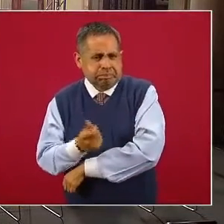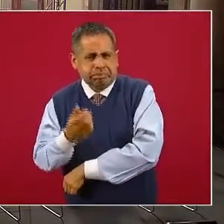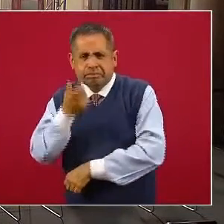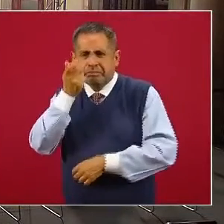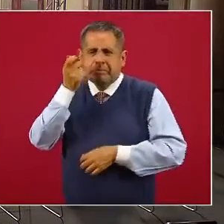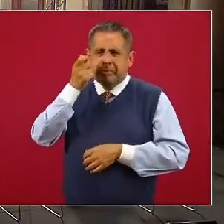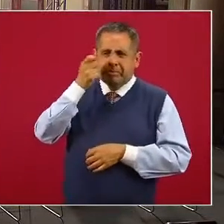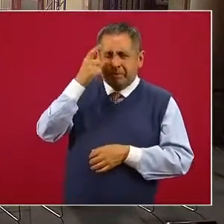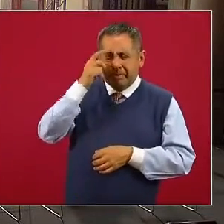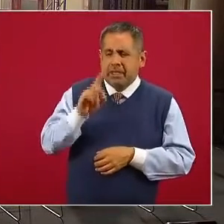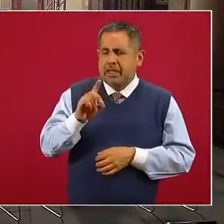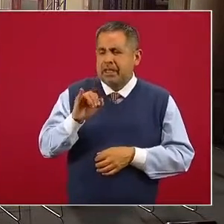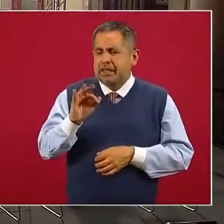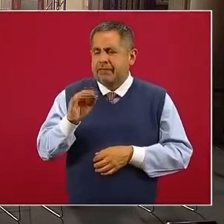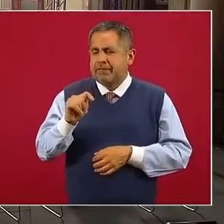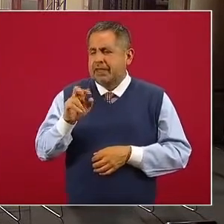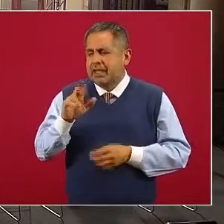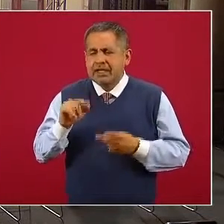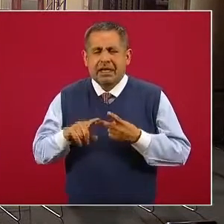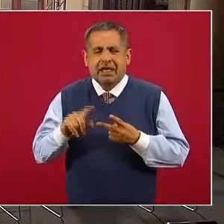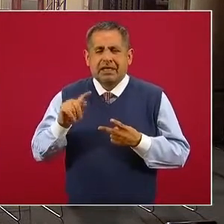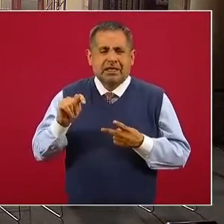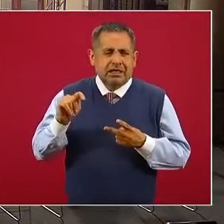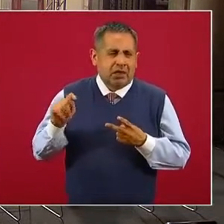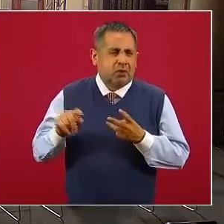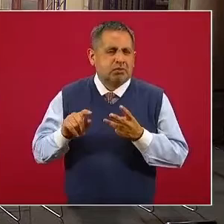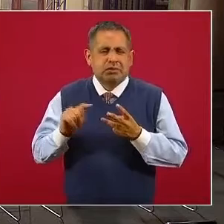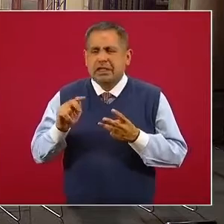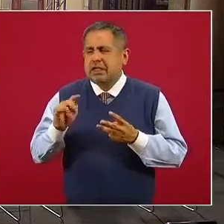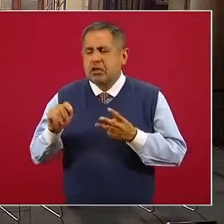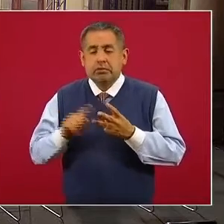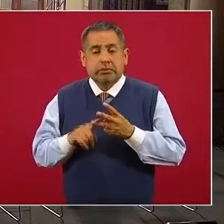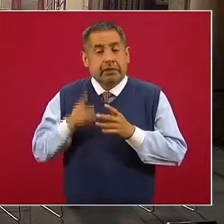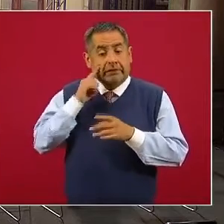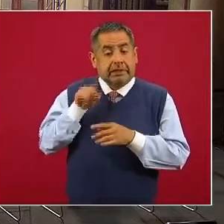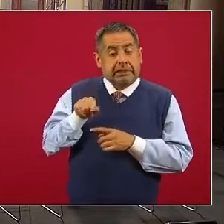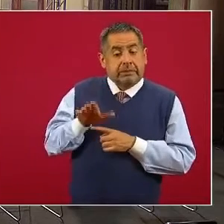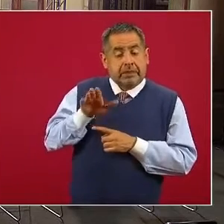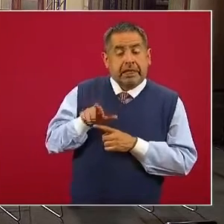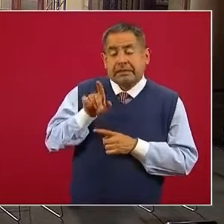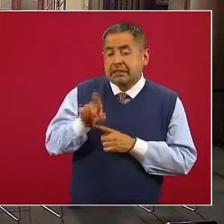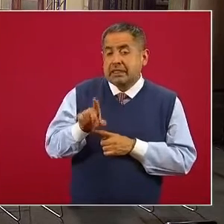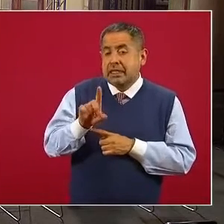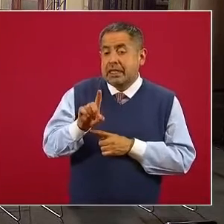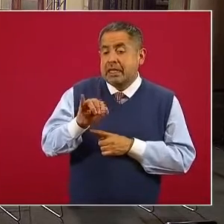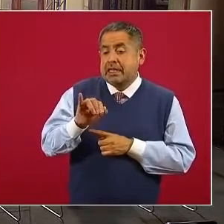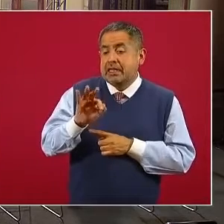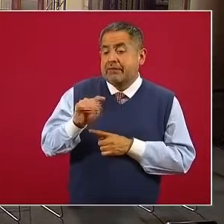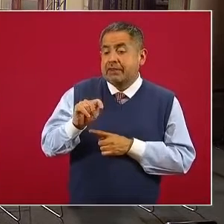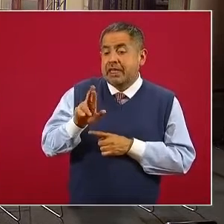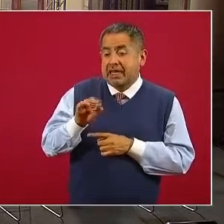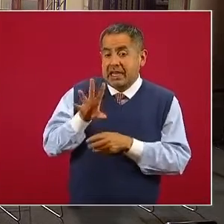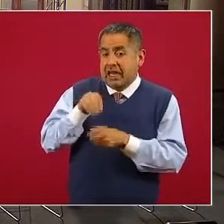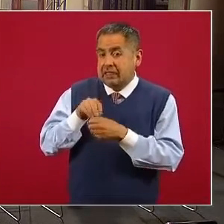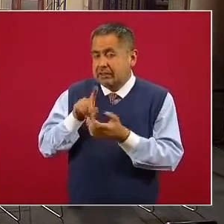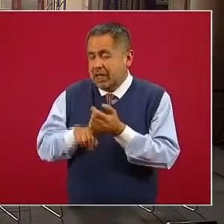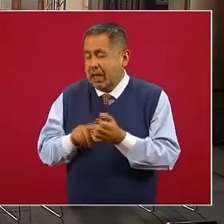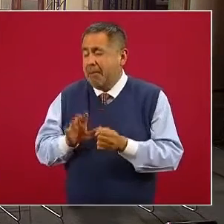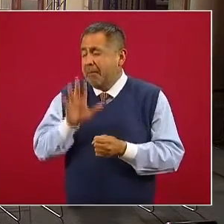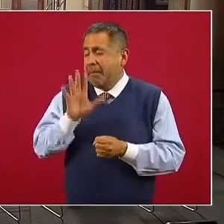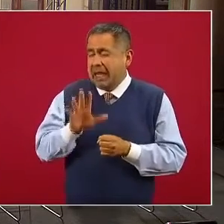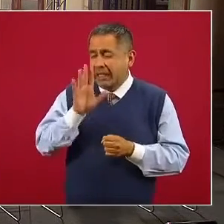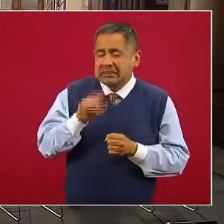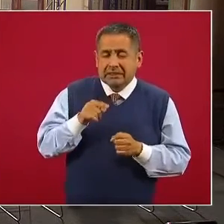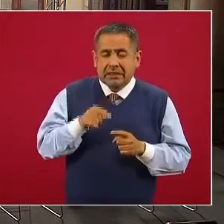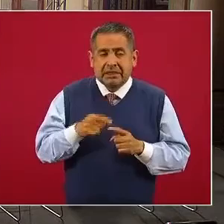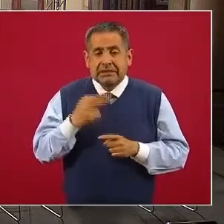la difteria, la tosferina y el tétanos. El componente de difteria pudiera ser un elemento que, por inmunidad